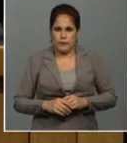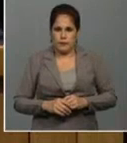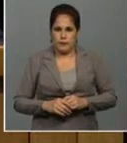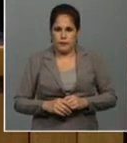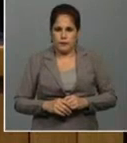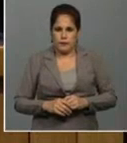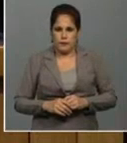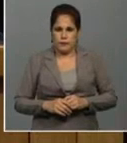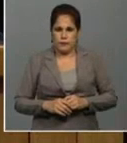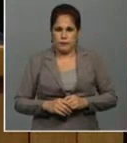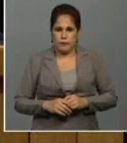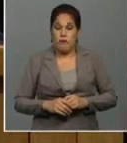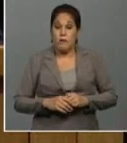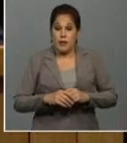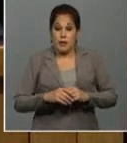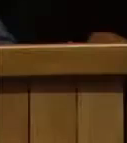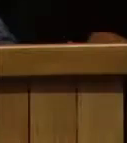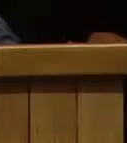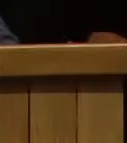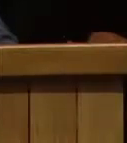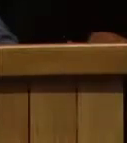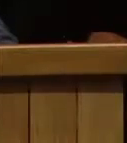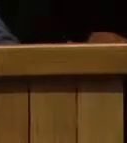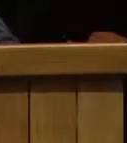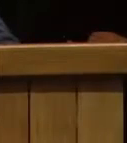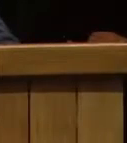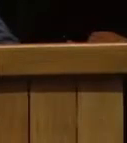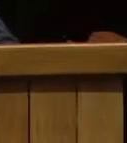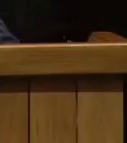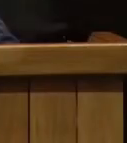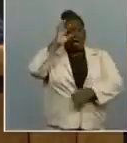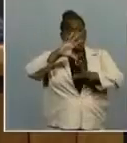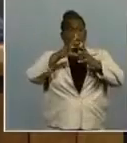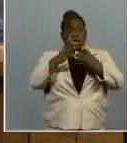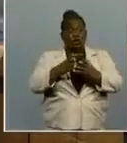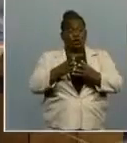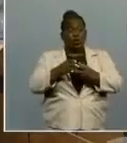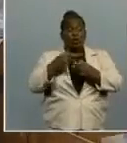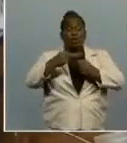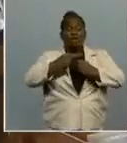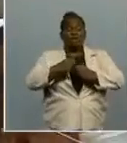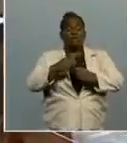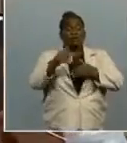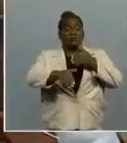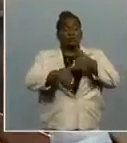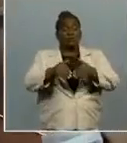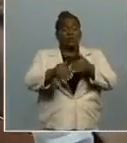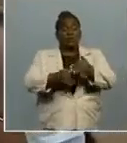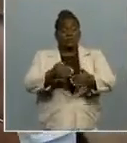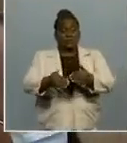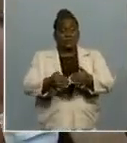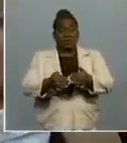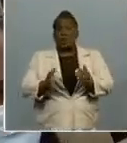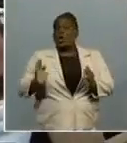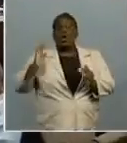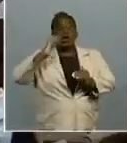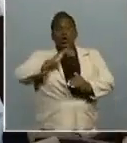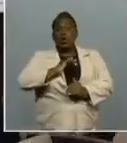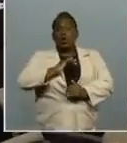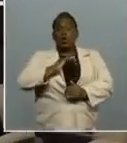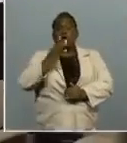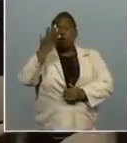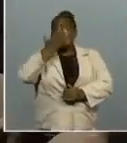la ideología concierne a todas las fuerzas que participan en un proceso lo imperdonable no es haber